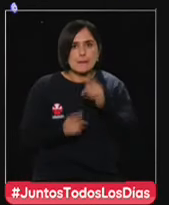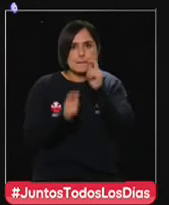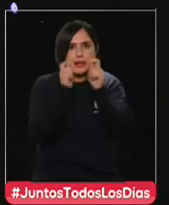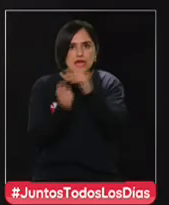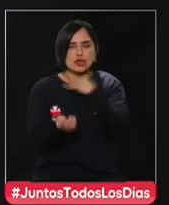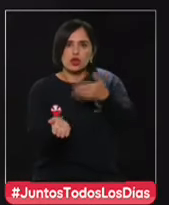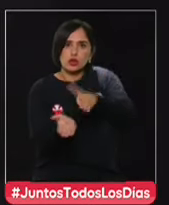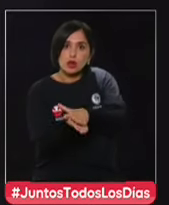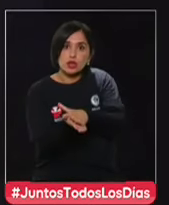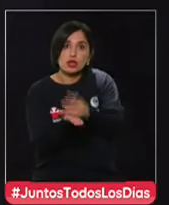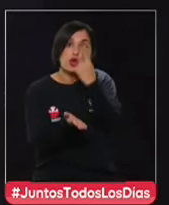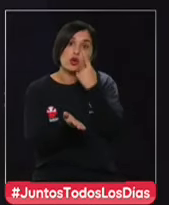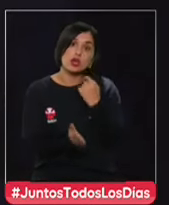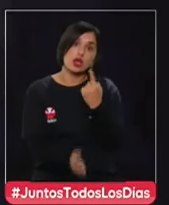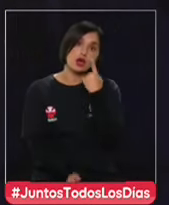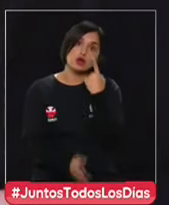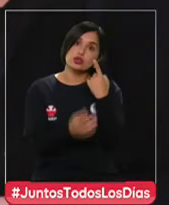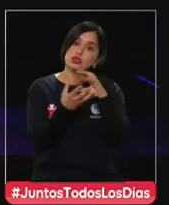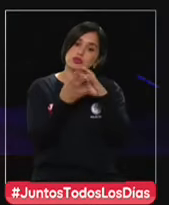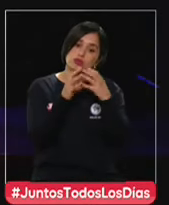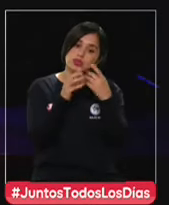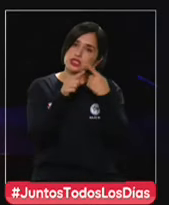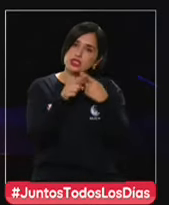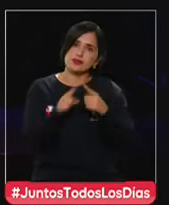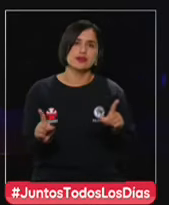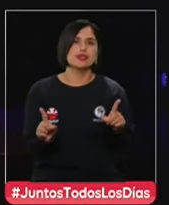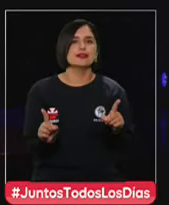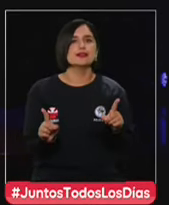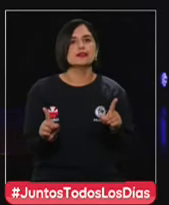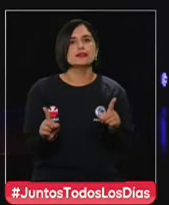fue como un día conocí un mundo distinto.